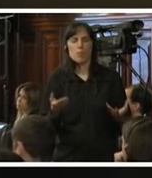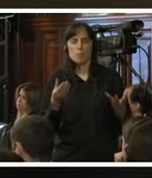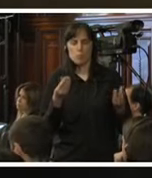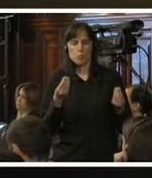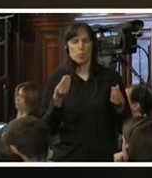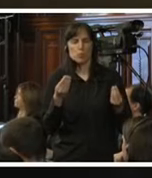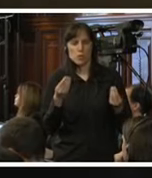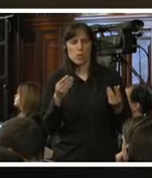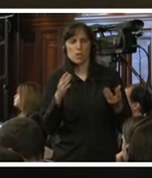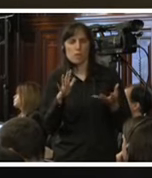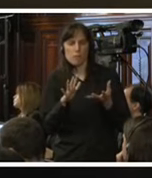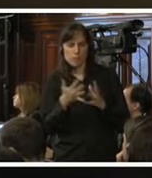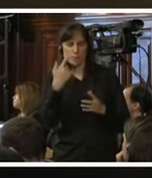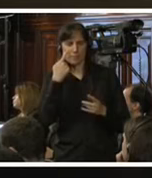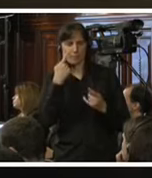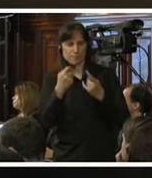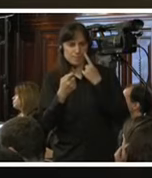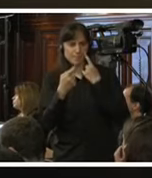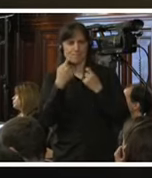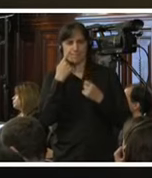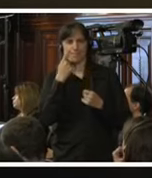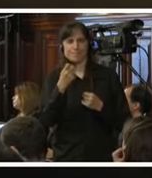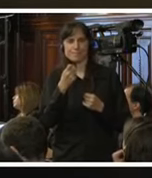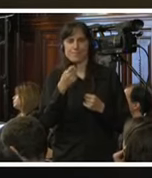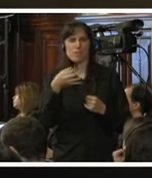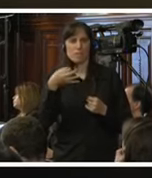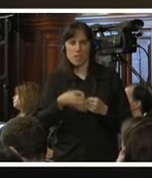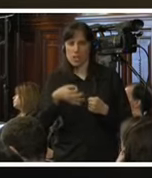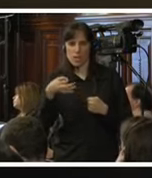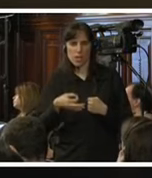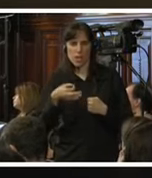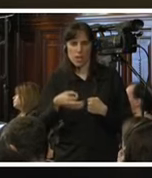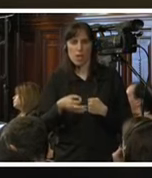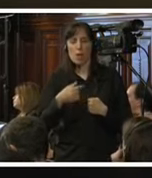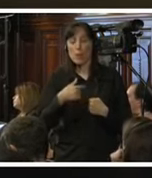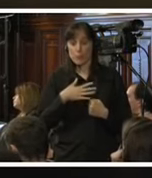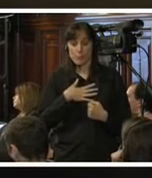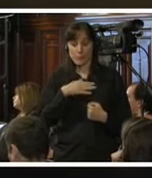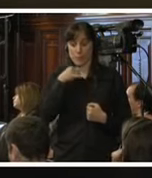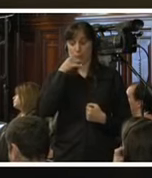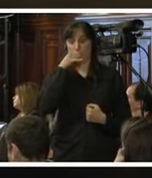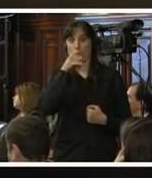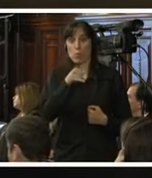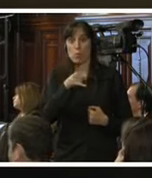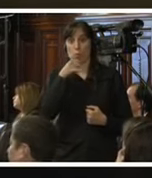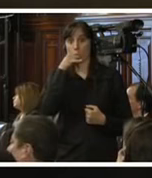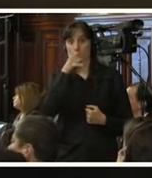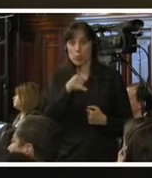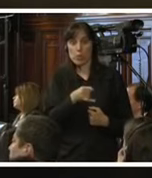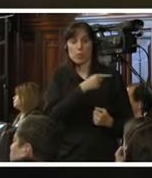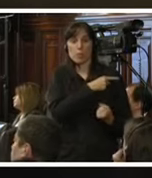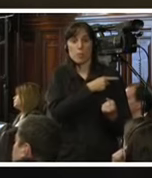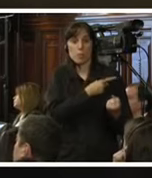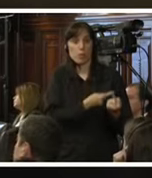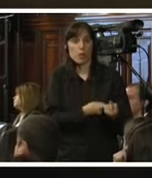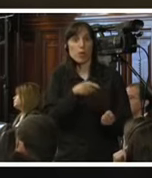incontrovertible that if one has an independent judiciary, all else